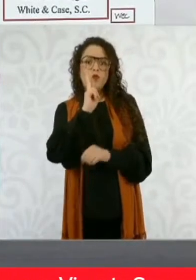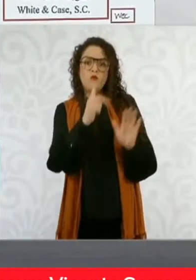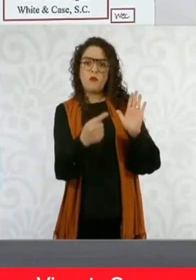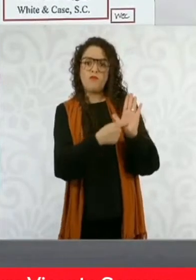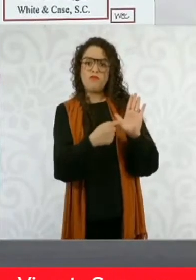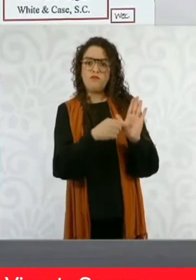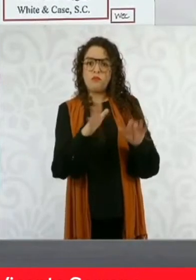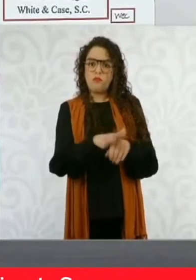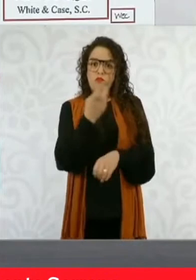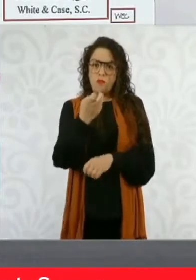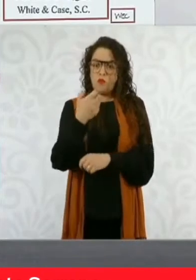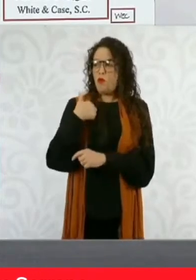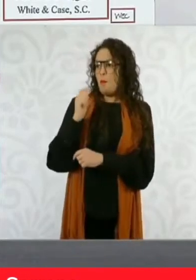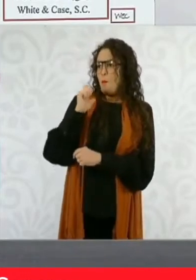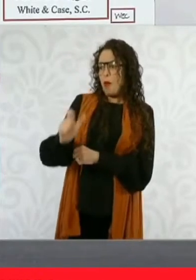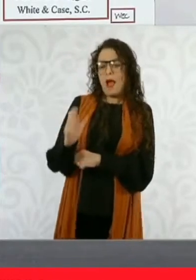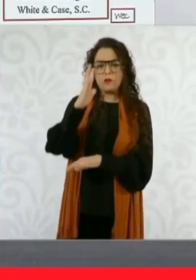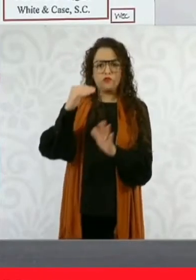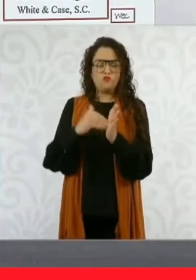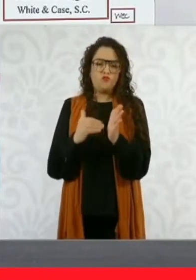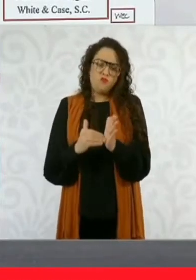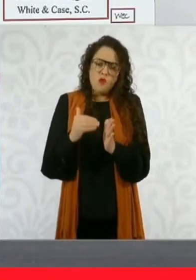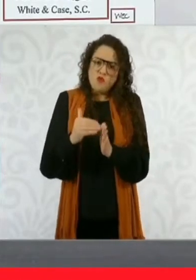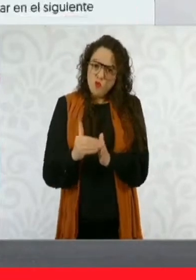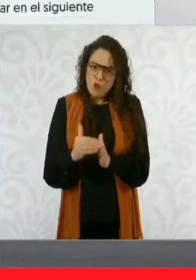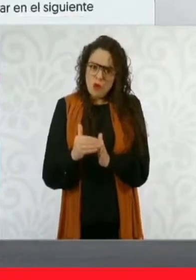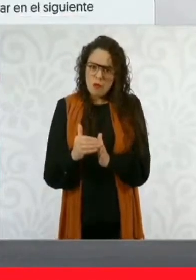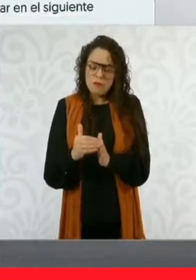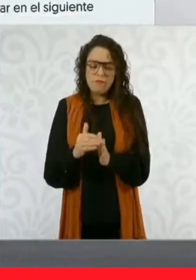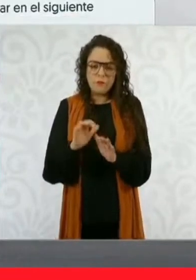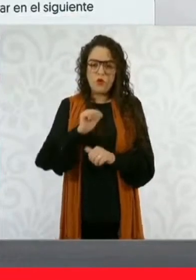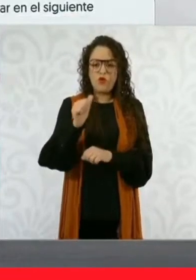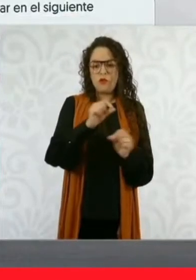de los 5,000 millones. La que sigue, por favor.